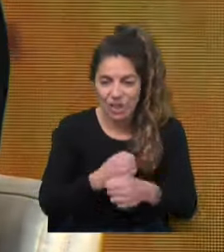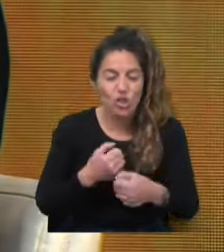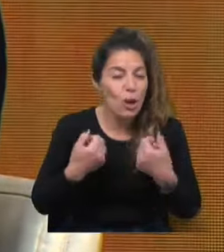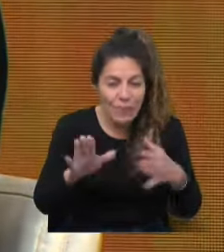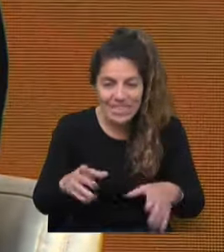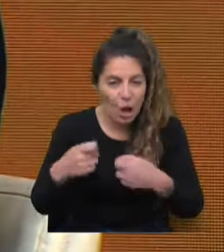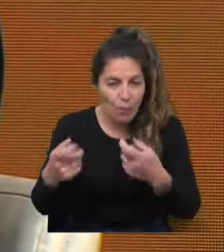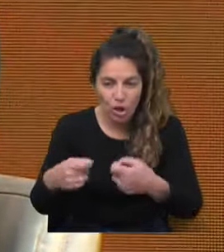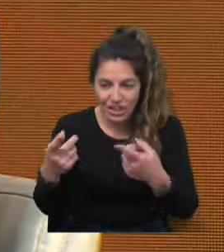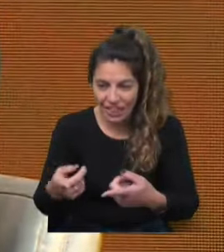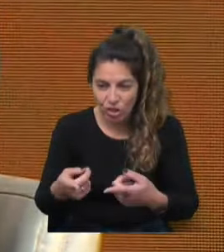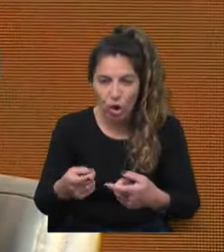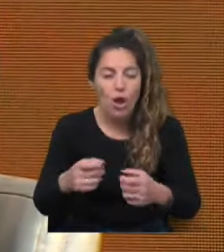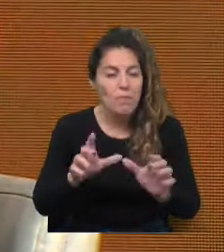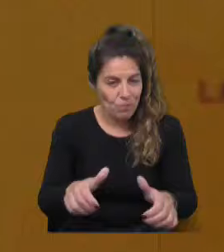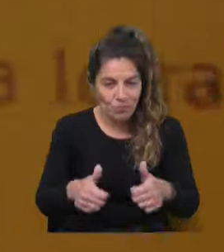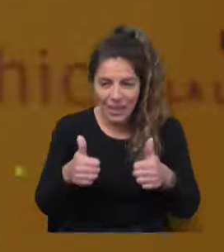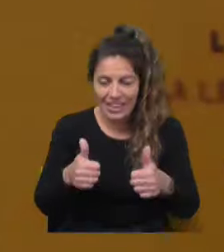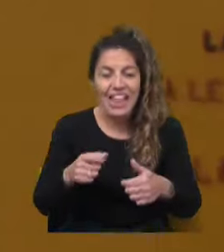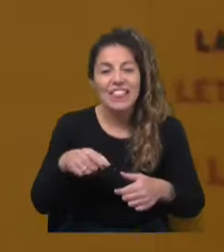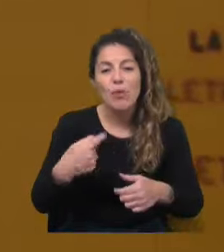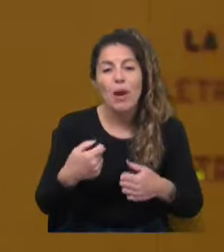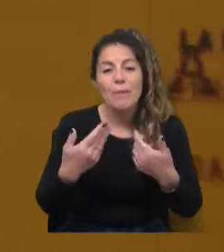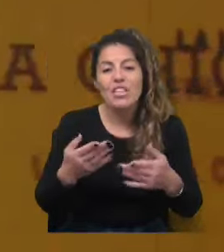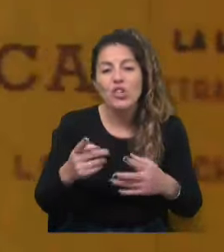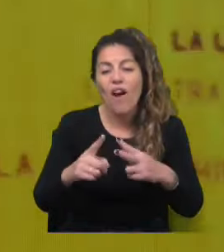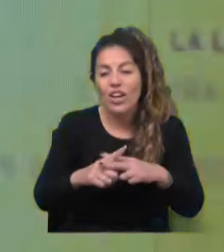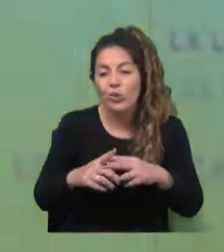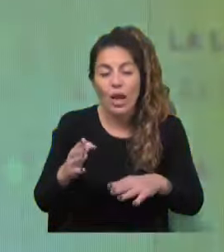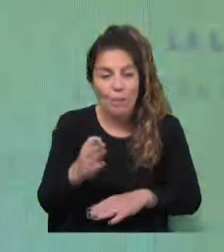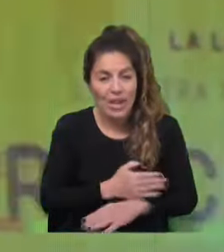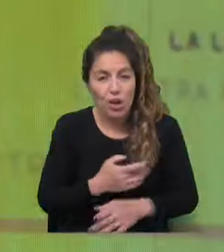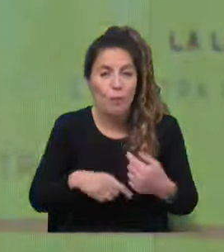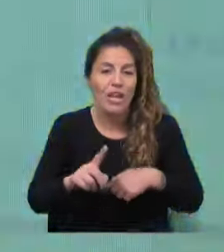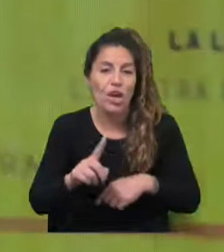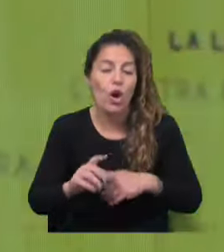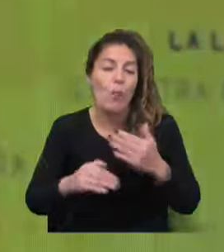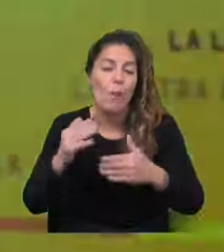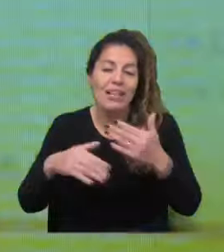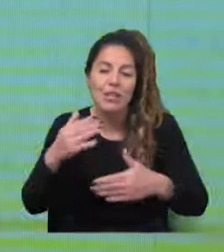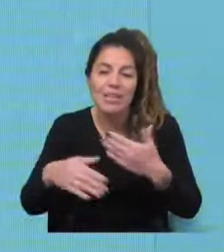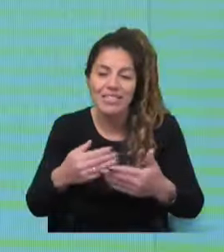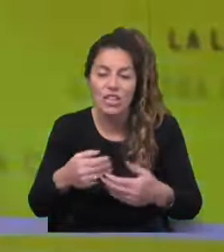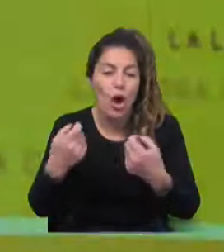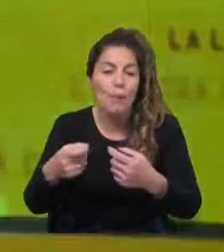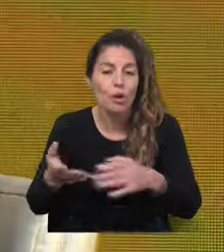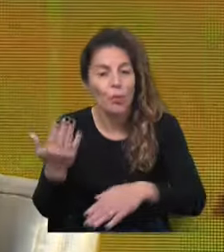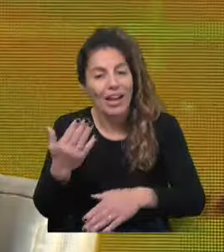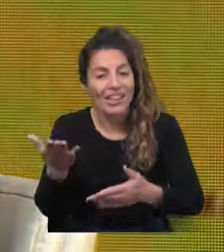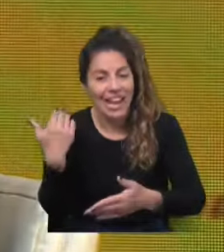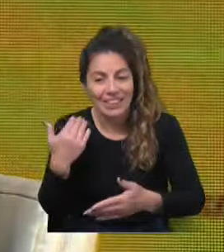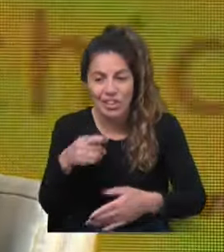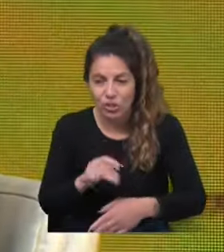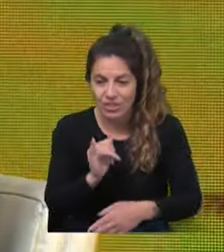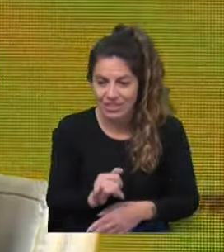aportando, supongamos. Empezaste aportando. Y me iba bárbaro. Sí. Después empiezo a facturar mucho menos, pero sin embargo, como pasaron más años, aporto más que antes. Eso claro, es así,